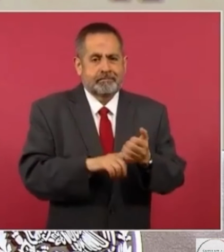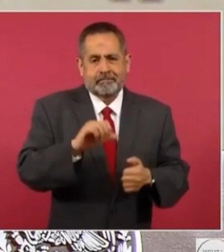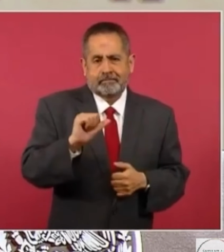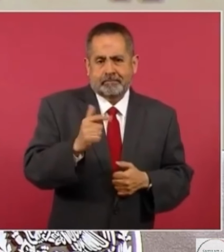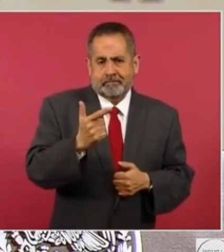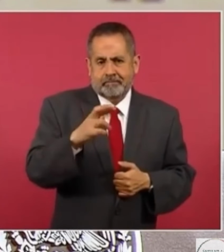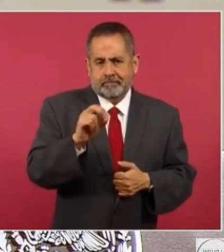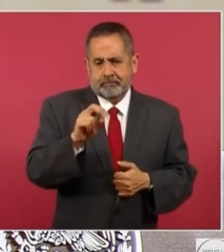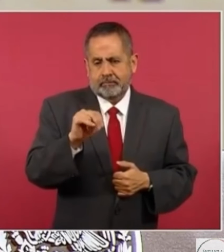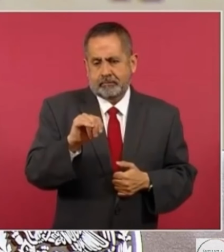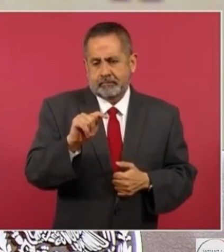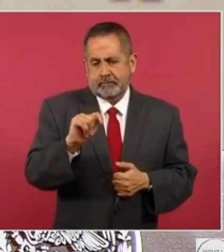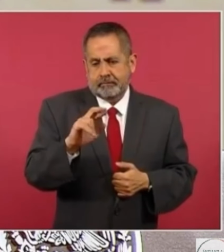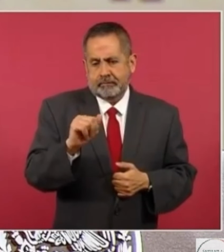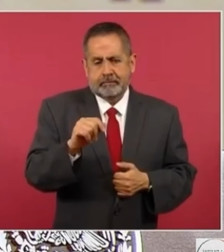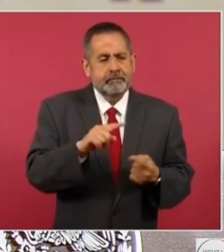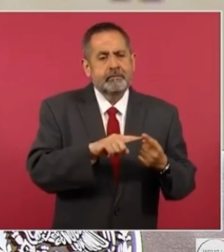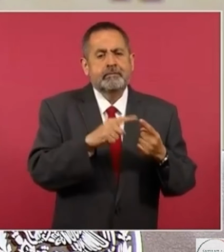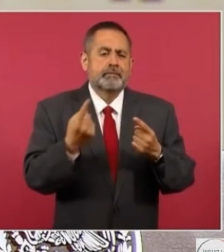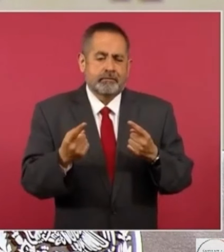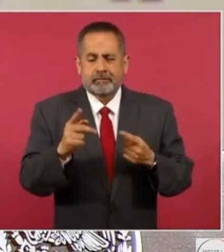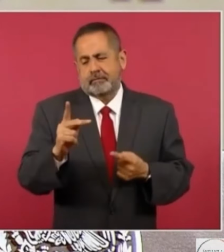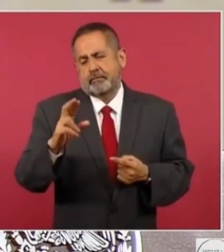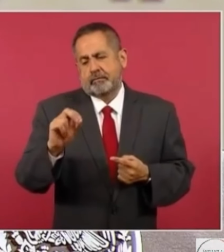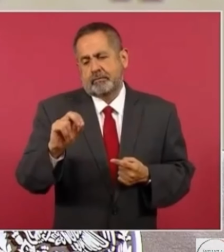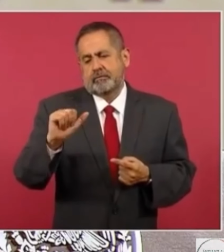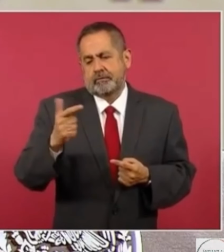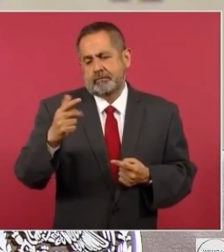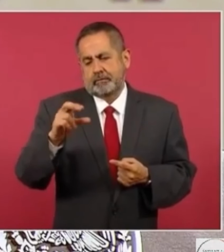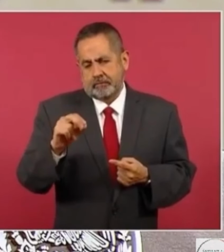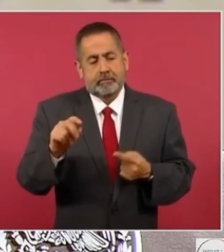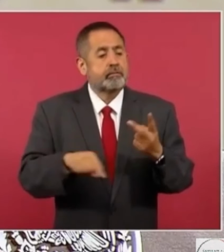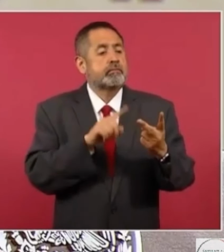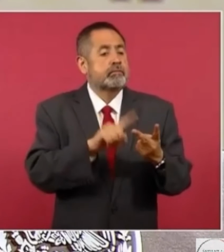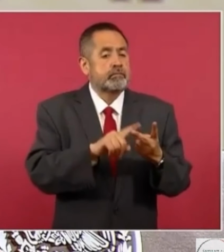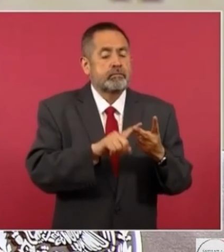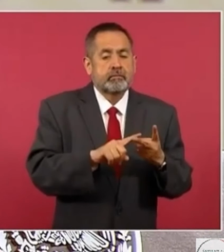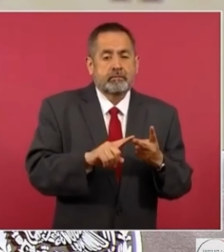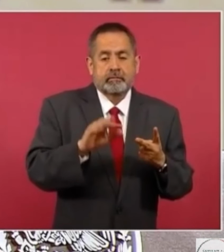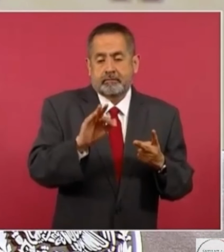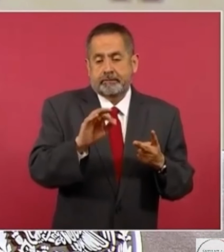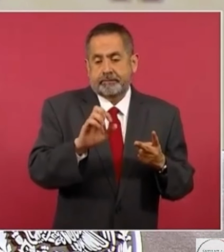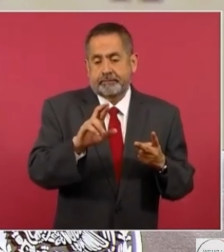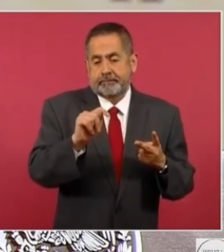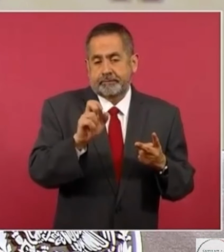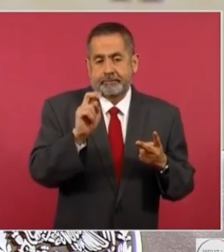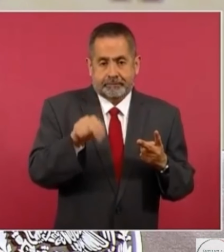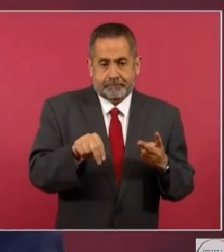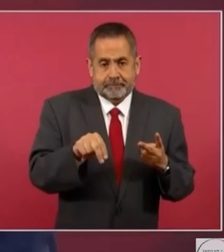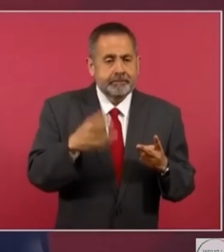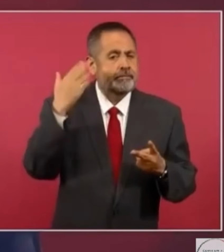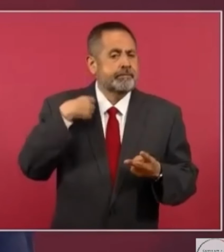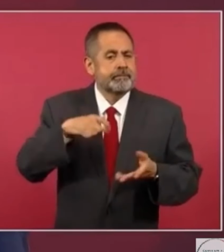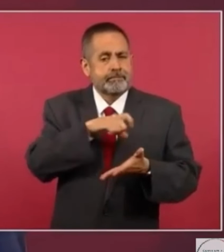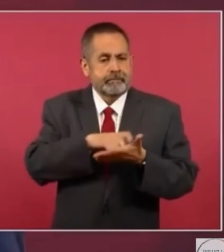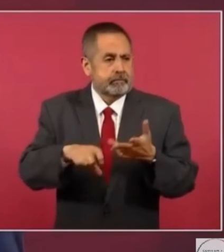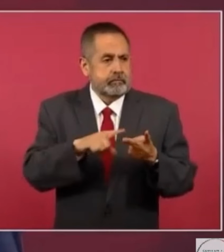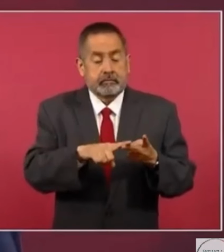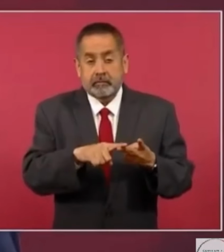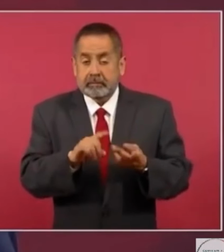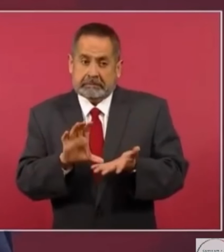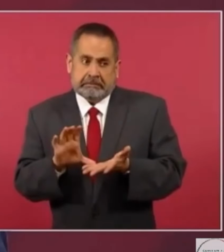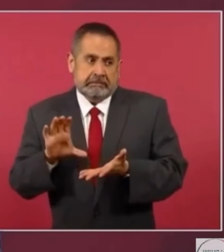agronitrogenados, que ahora se llama Proagroindustria, y Grupo Fertinal. Los adquirió a un